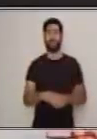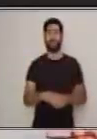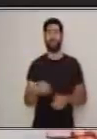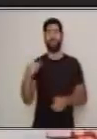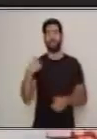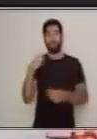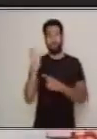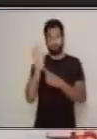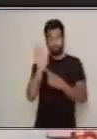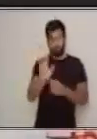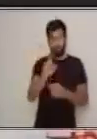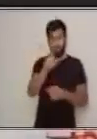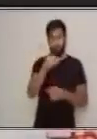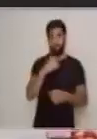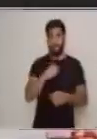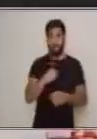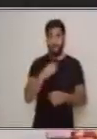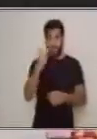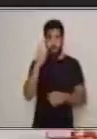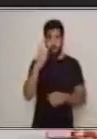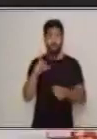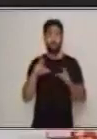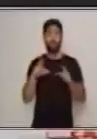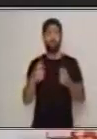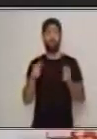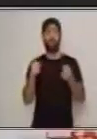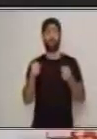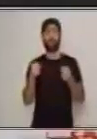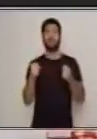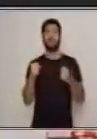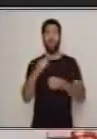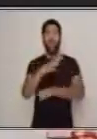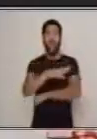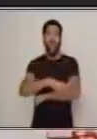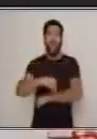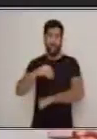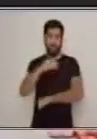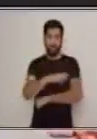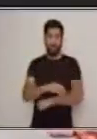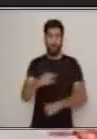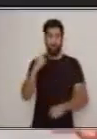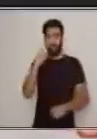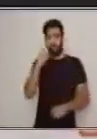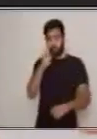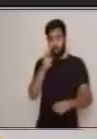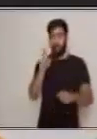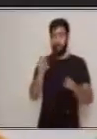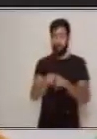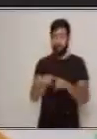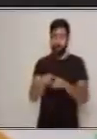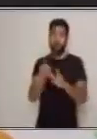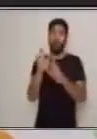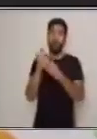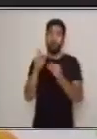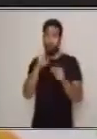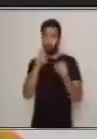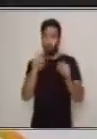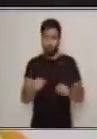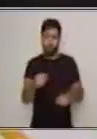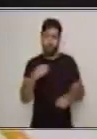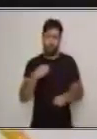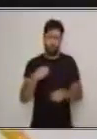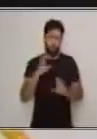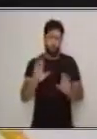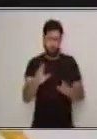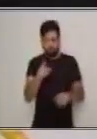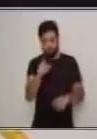los gatitos por si tú los quieres elaborar en tu casa. Colocaré unos de esta manera y el otro así para que lo veas. Está súper